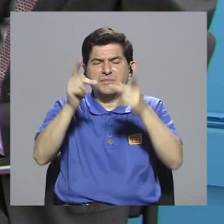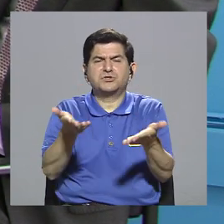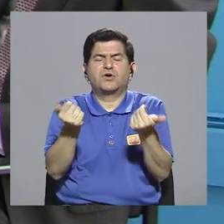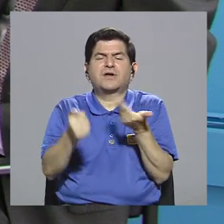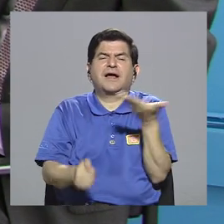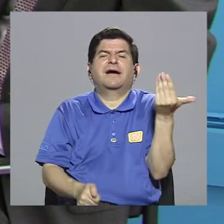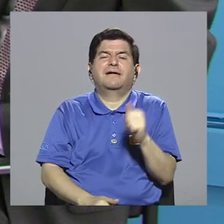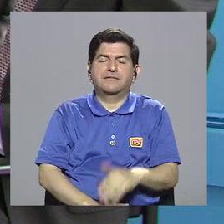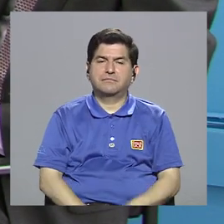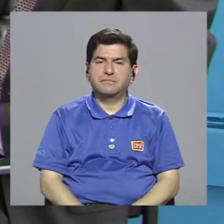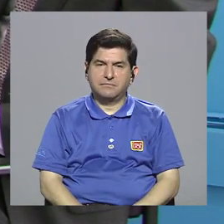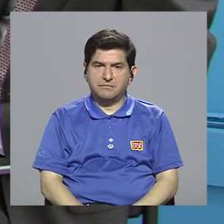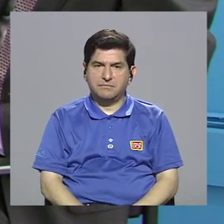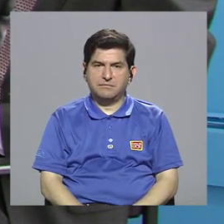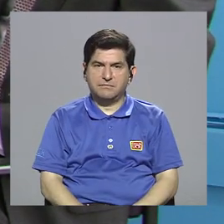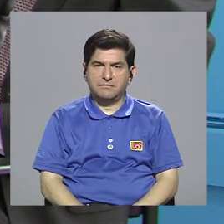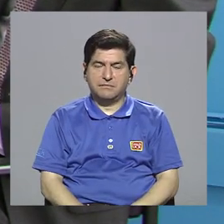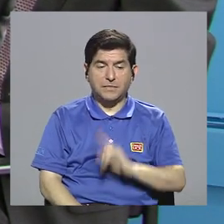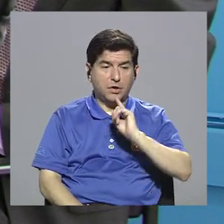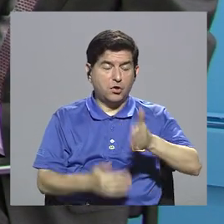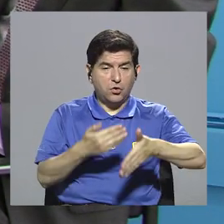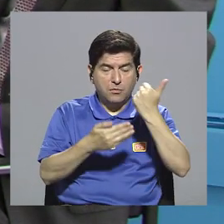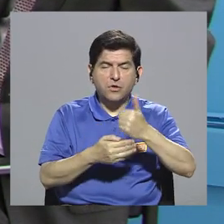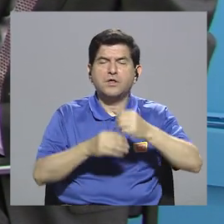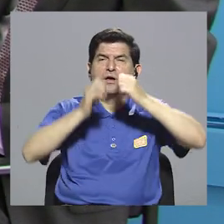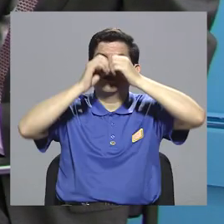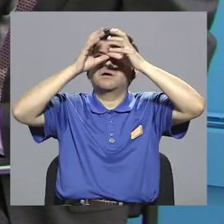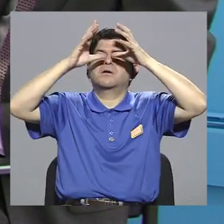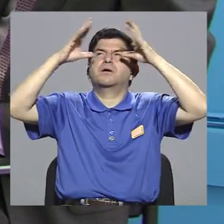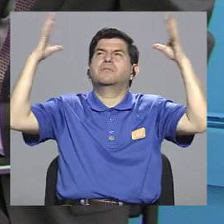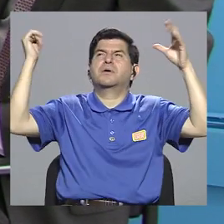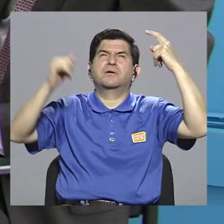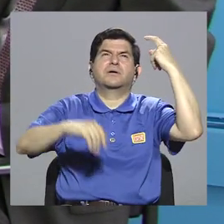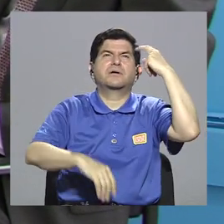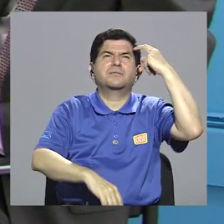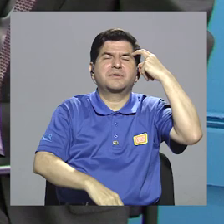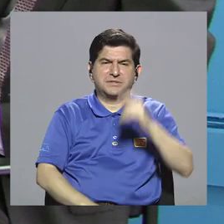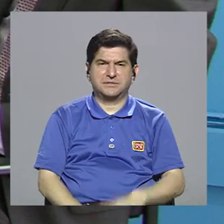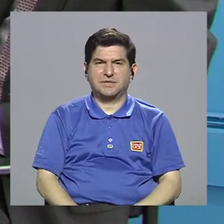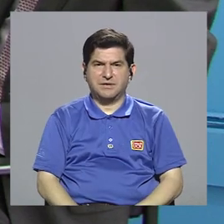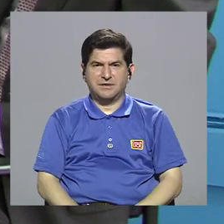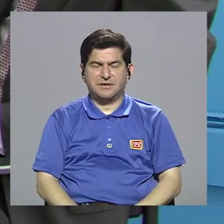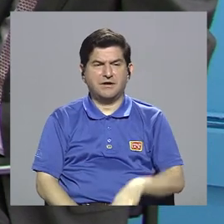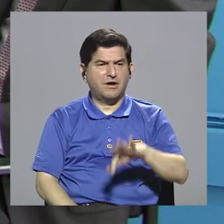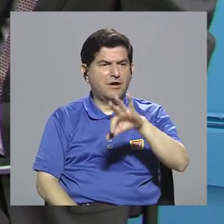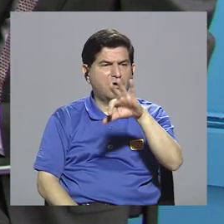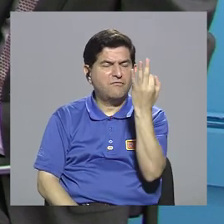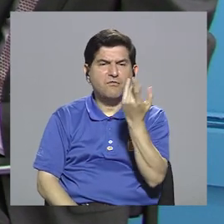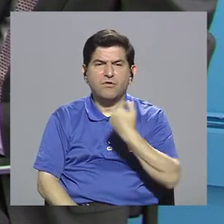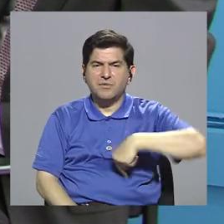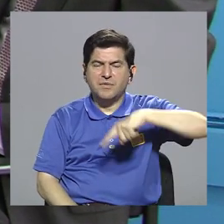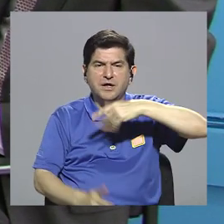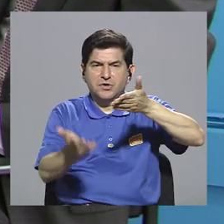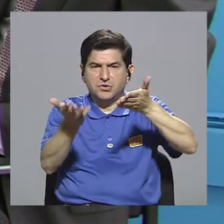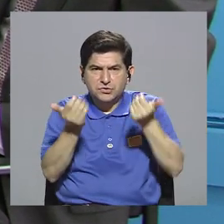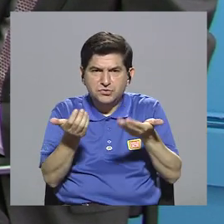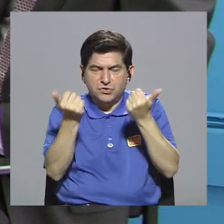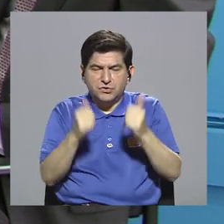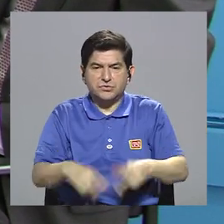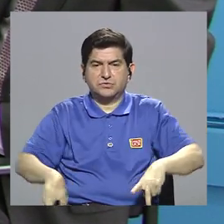gente quiere como le decía a imaginar a pensar que pudiese ser la forma como queremos